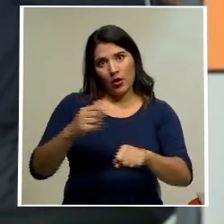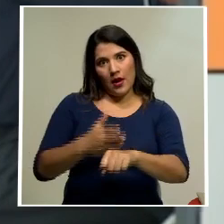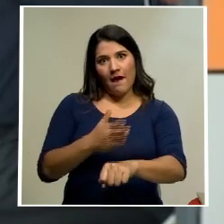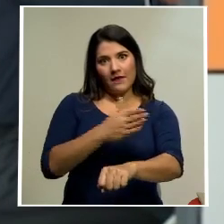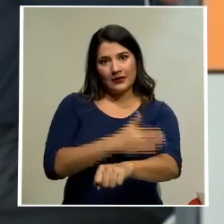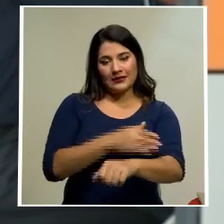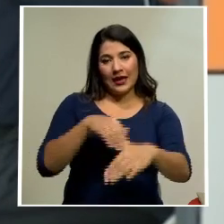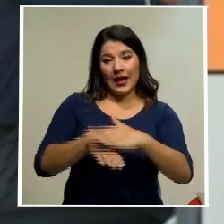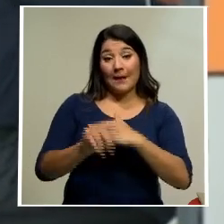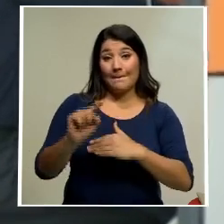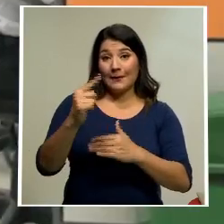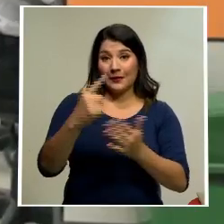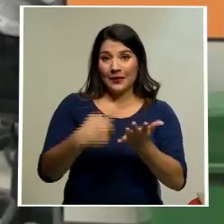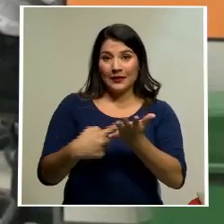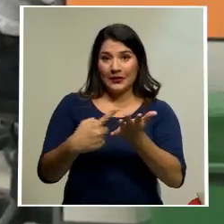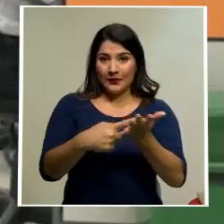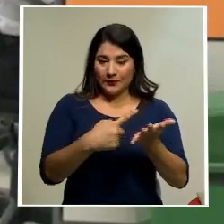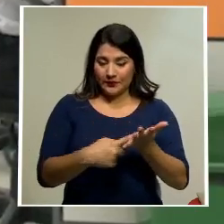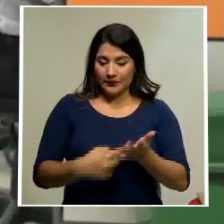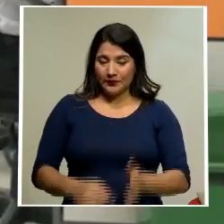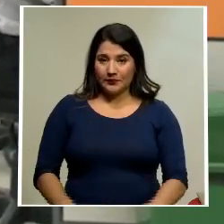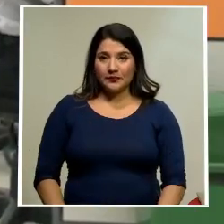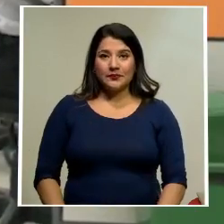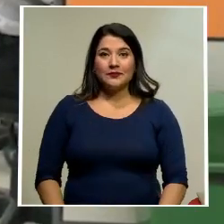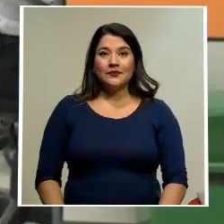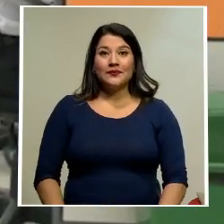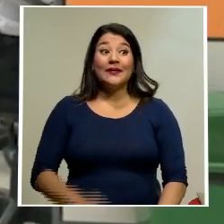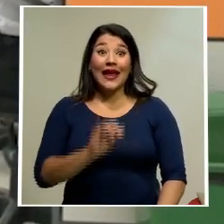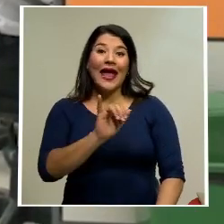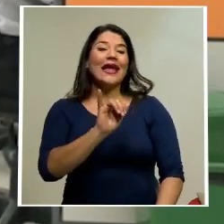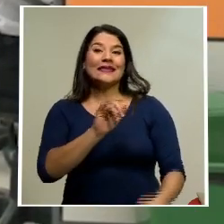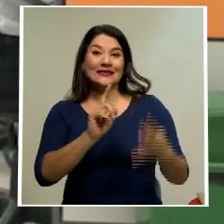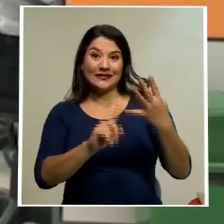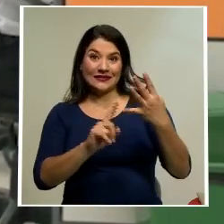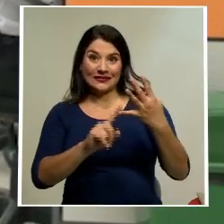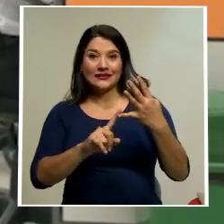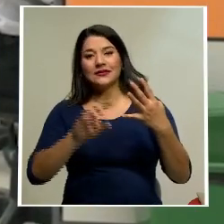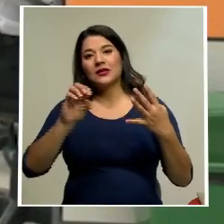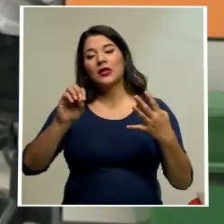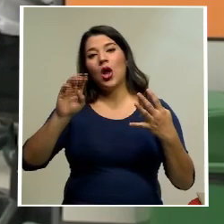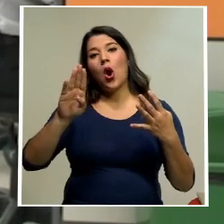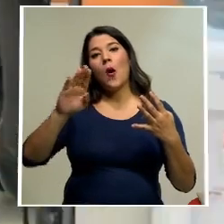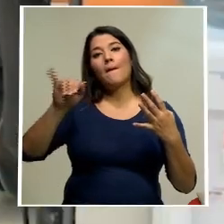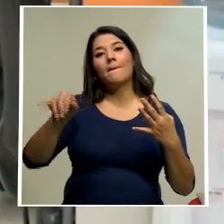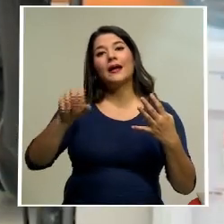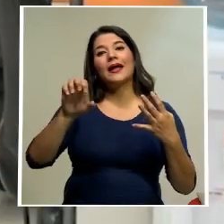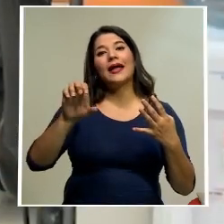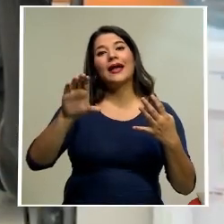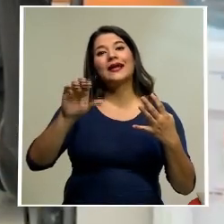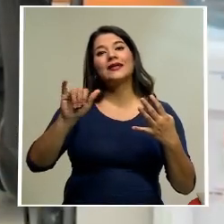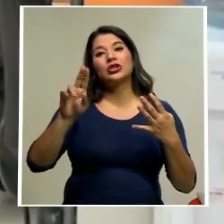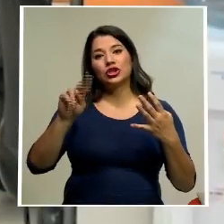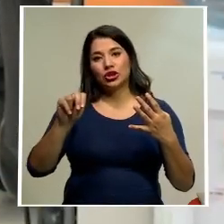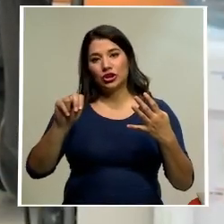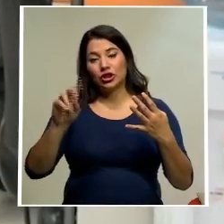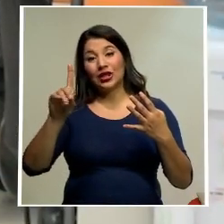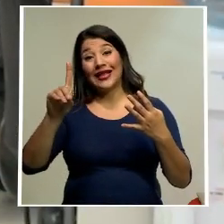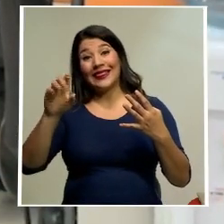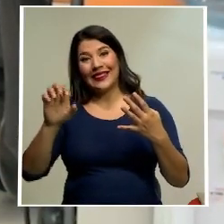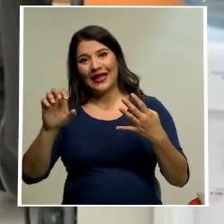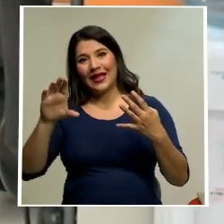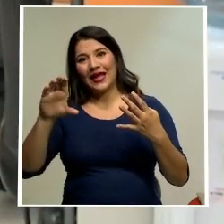su primer debate. Y es que esta denominada objeción de conciencia, la cual permite a los empleados del